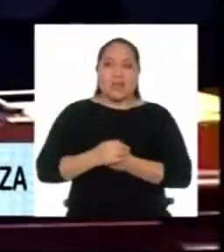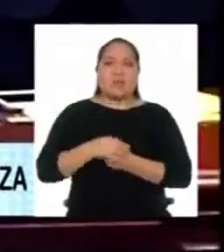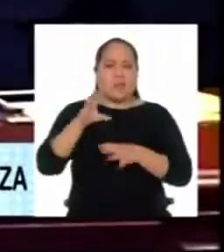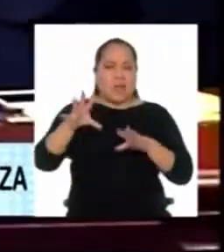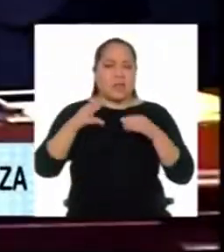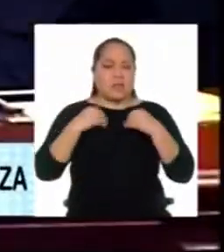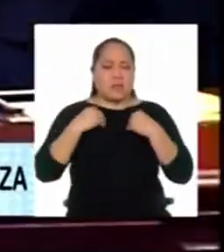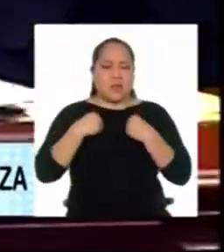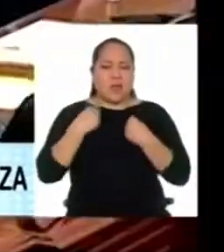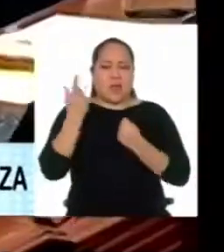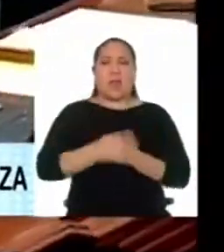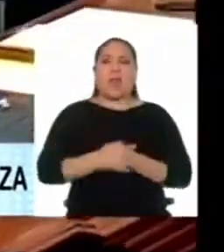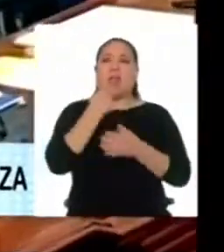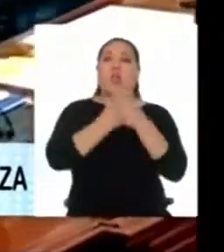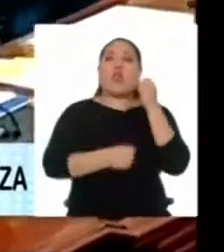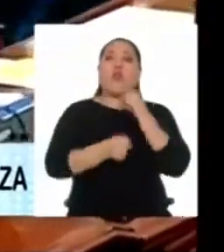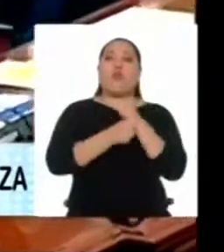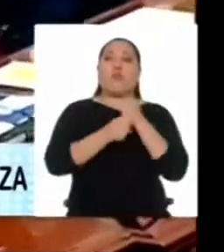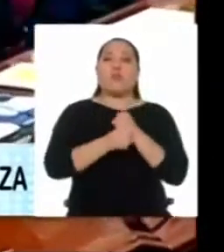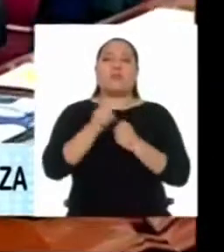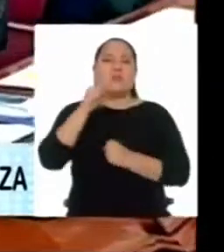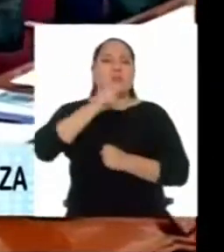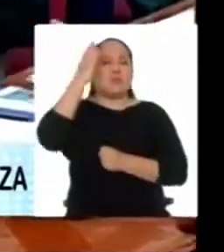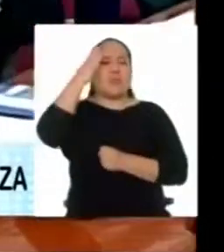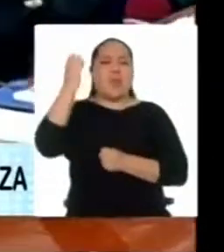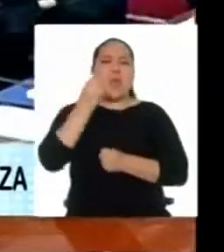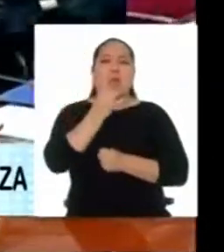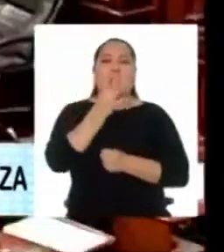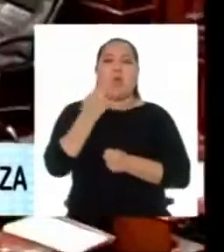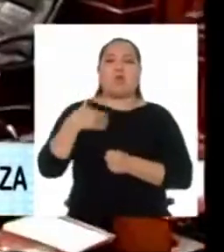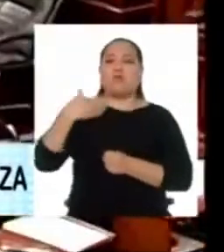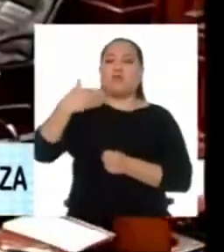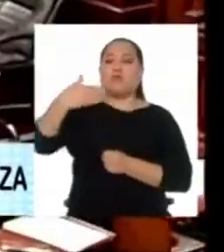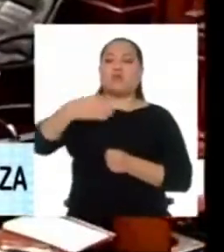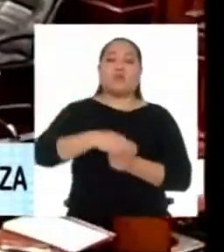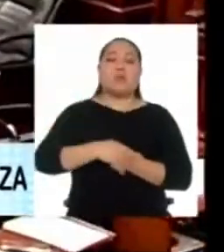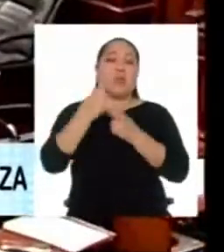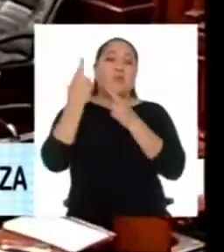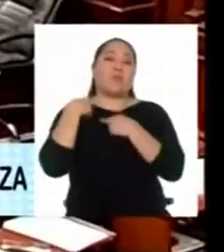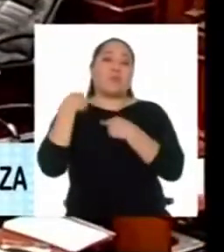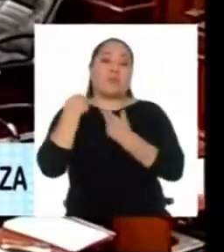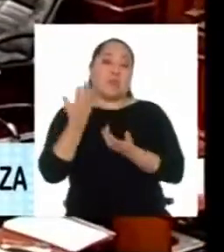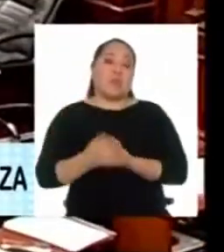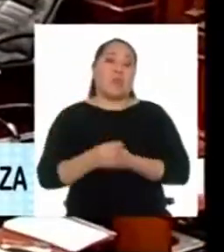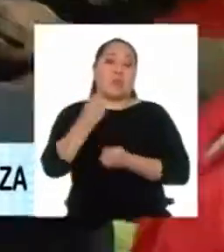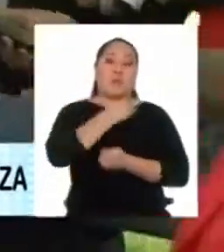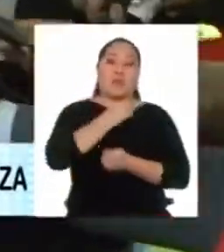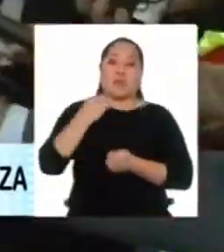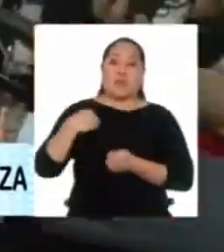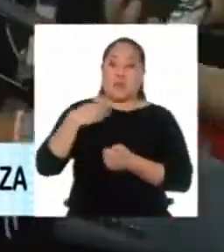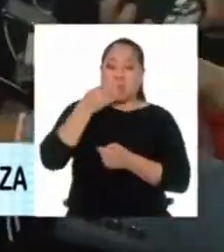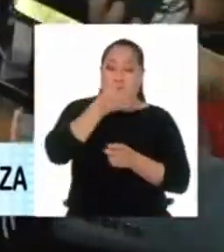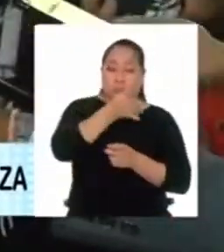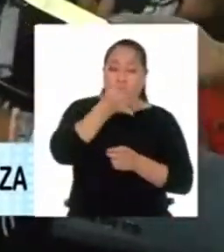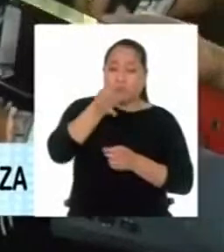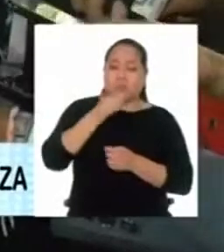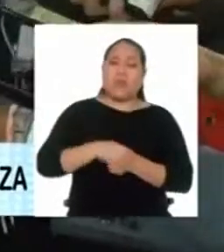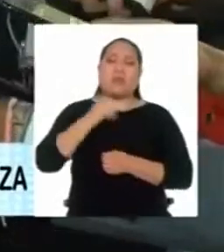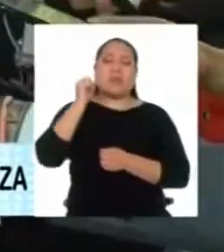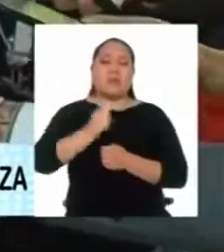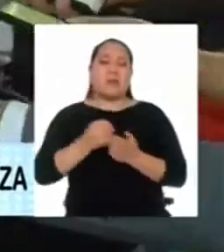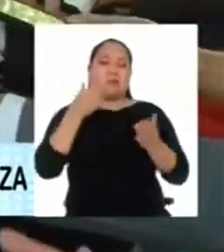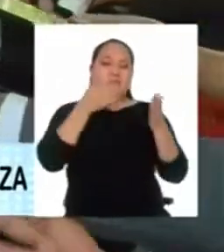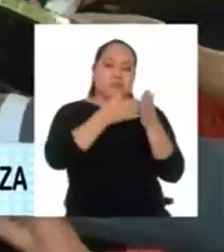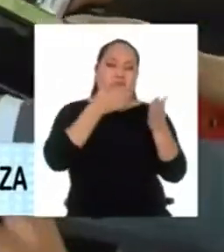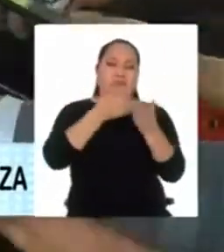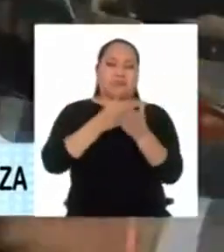estar consciente que en los próximos días algunos responsables de carteras ministeriales podrían ser interpelados. Ah, sí, interpelaciones